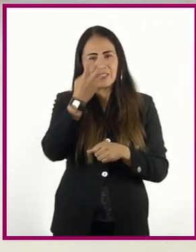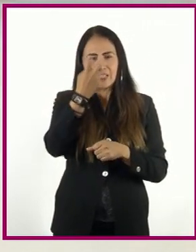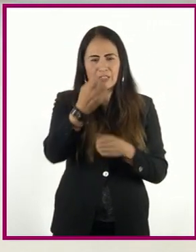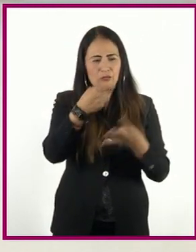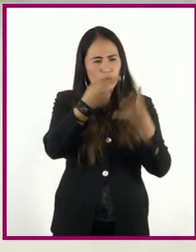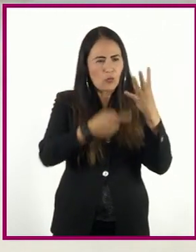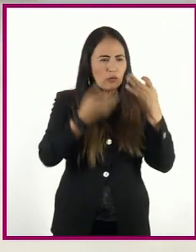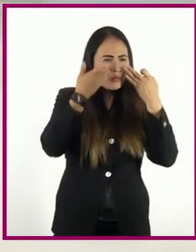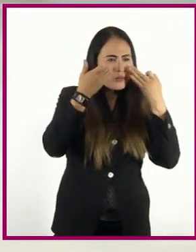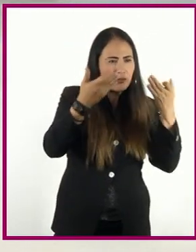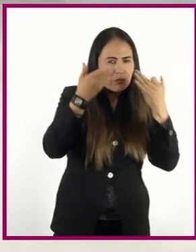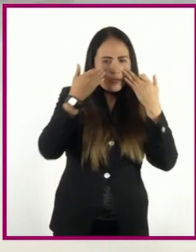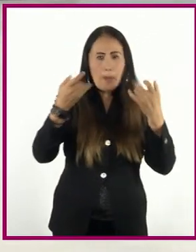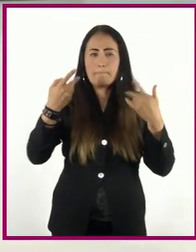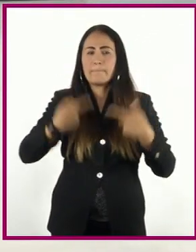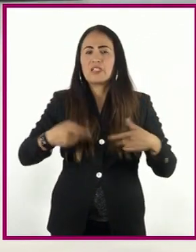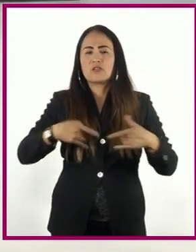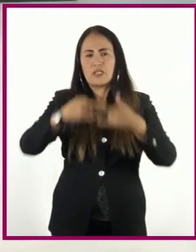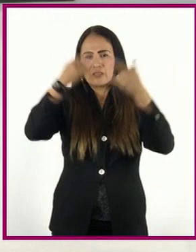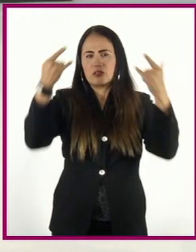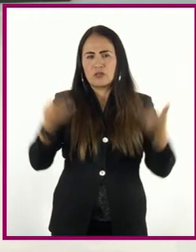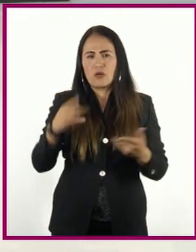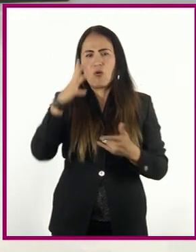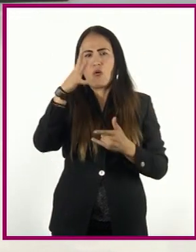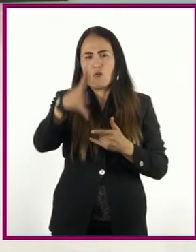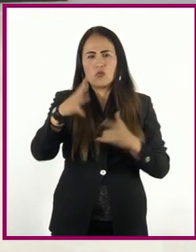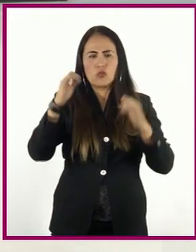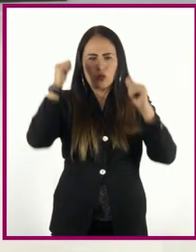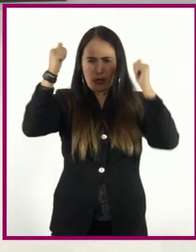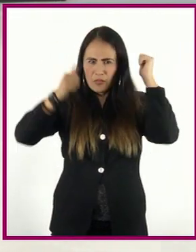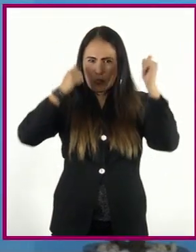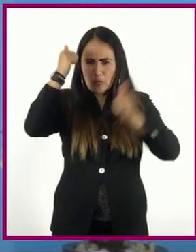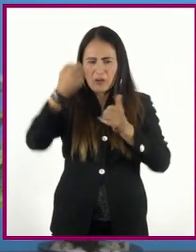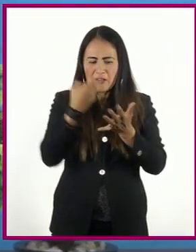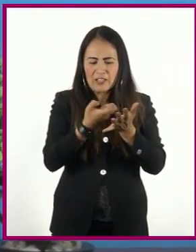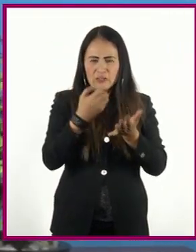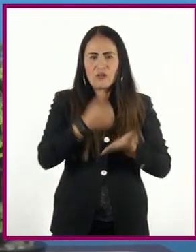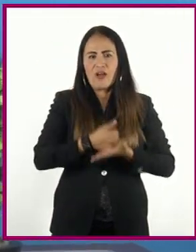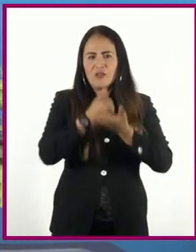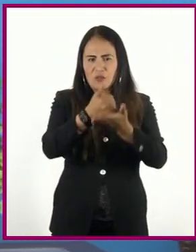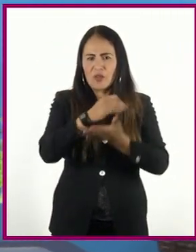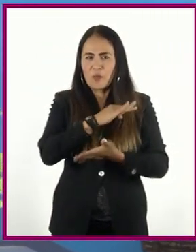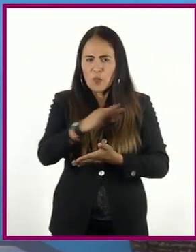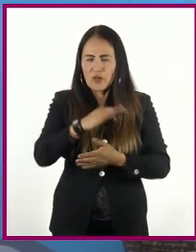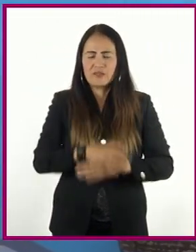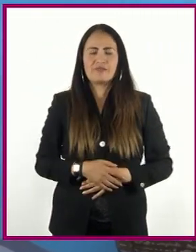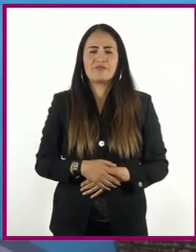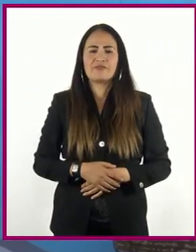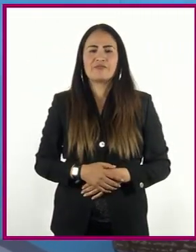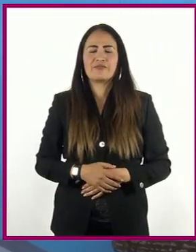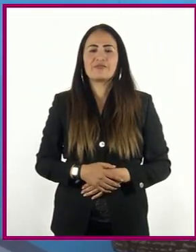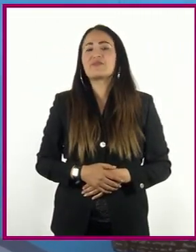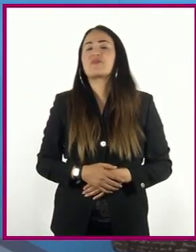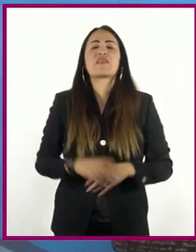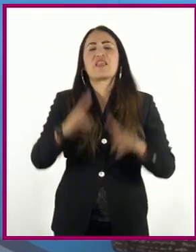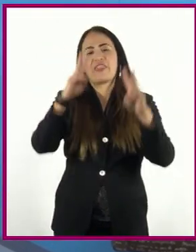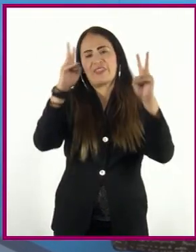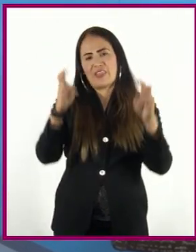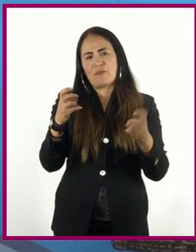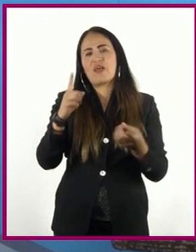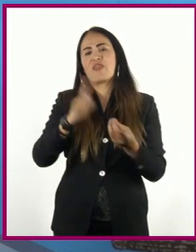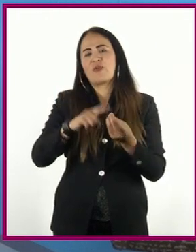primaria para historiadores o antropólogos del futuro. Este tema lo podrán encontrar en su libro de